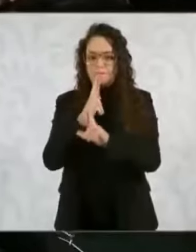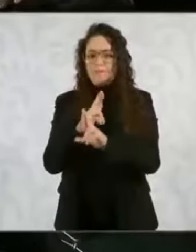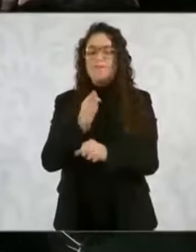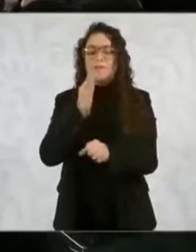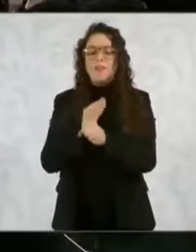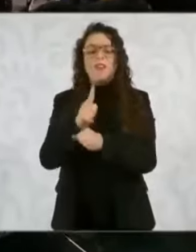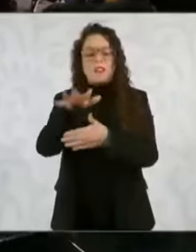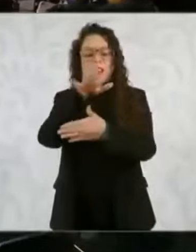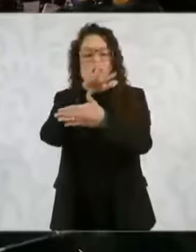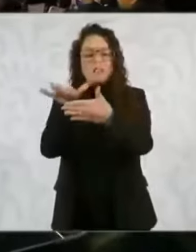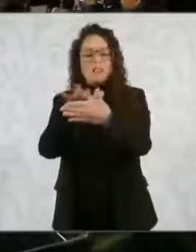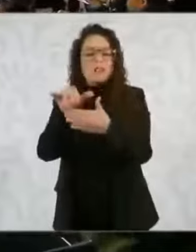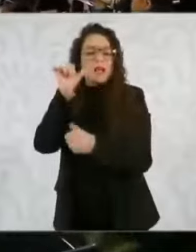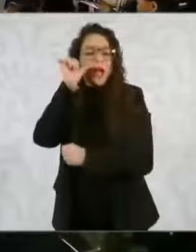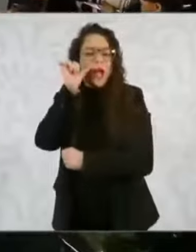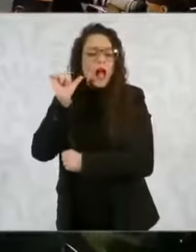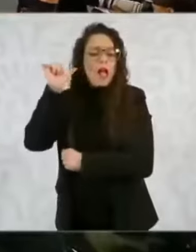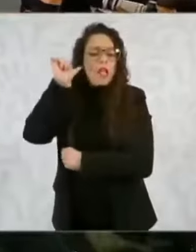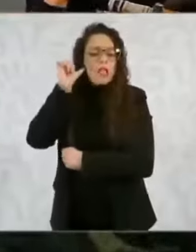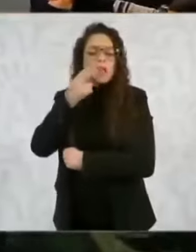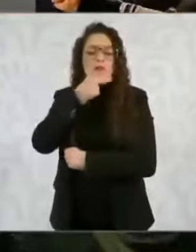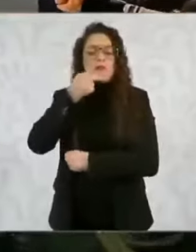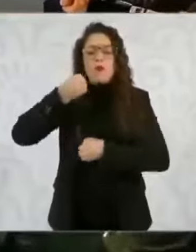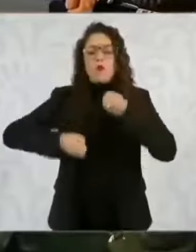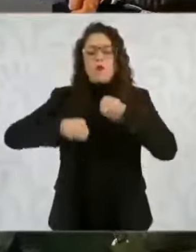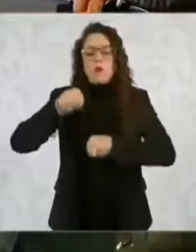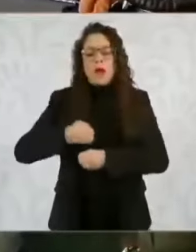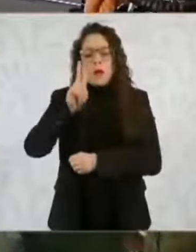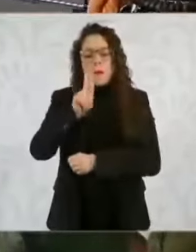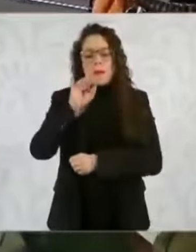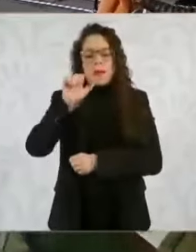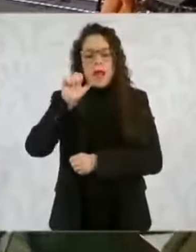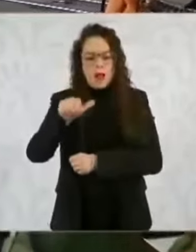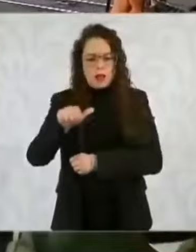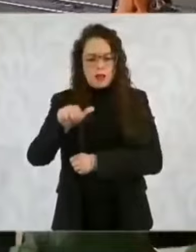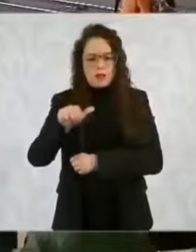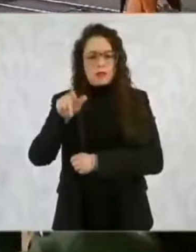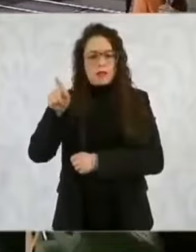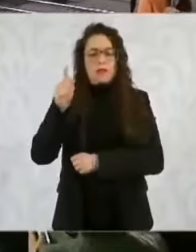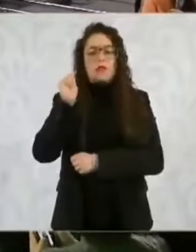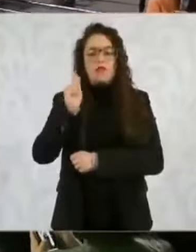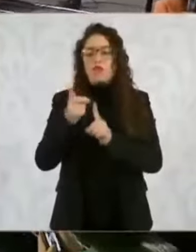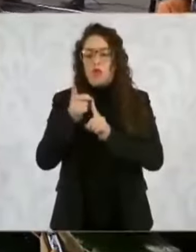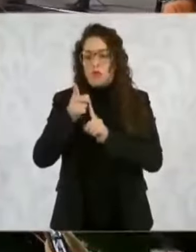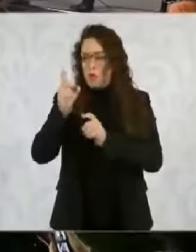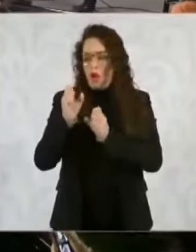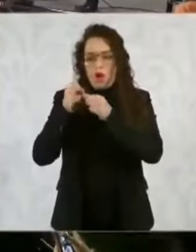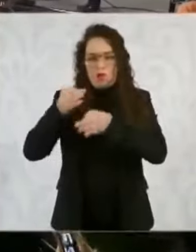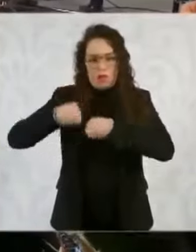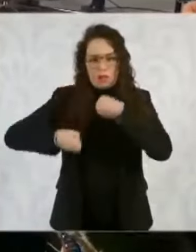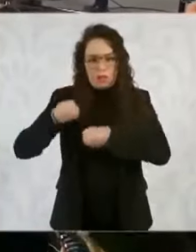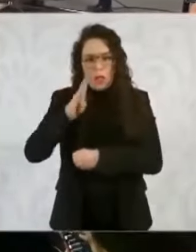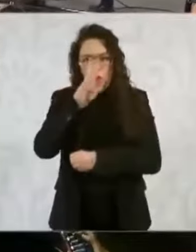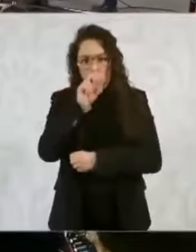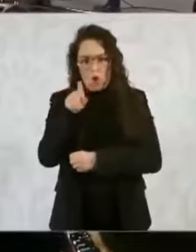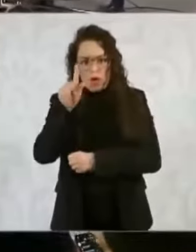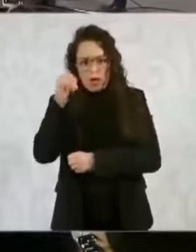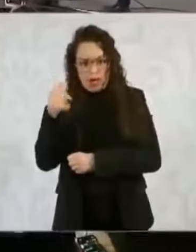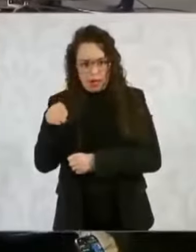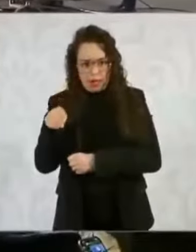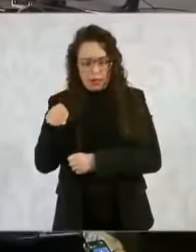El día de ayer, el juez Brian Cogan, en la Corte de Brooklyn, sentenció a